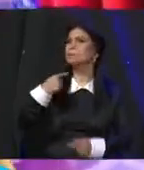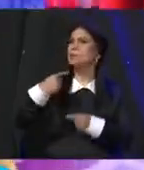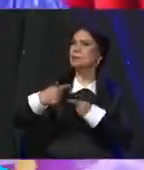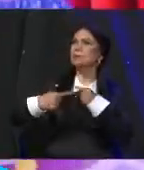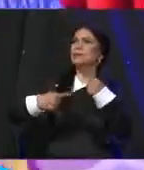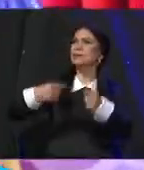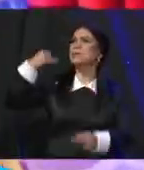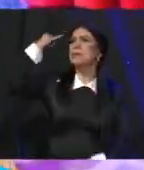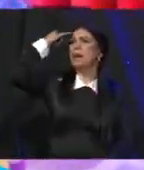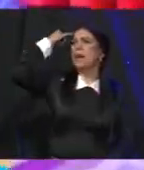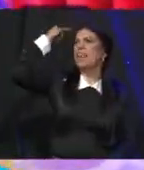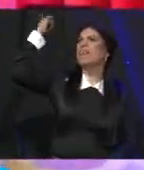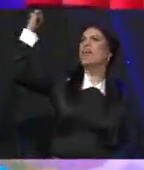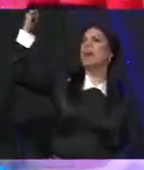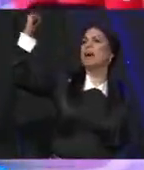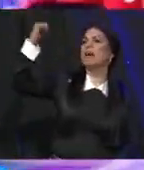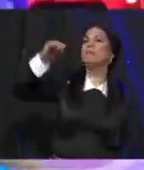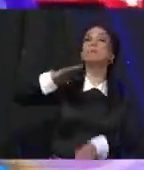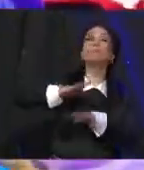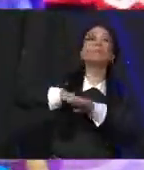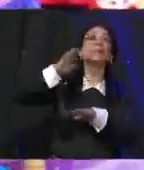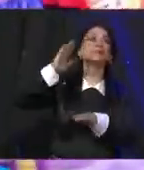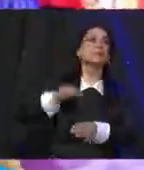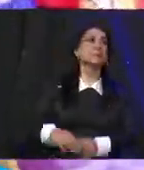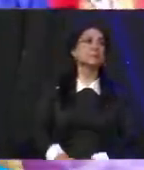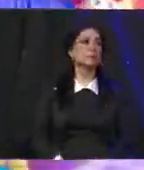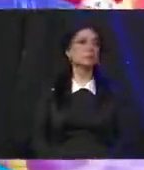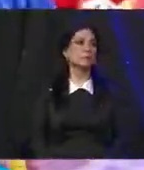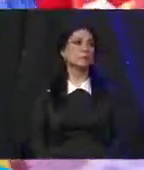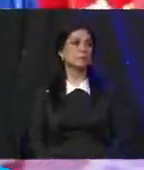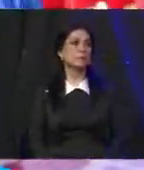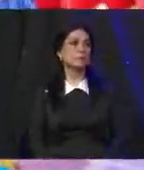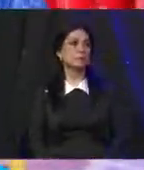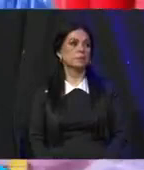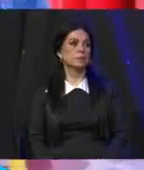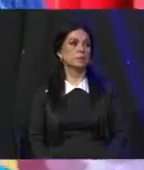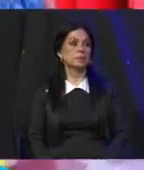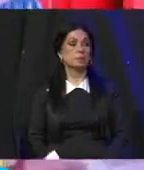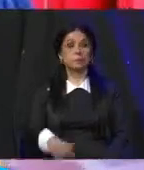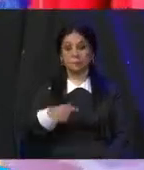también mucha gente no alcanzó boleto. Dije, pues sigue el Auditorio Nacional.